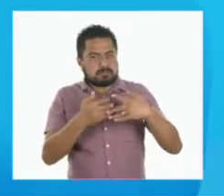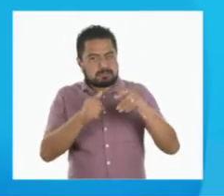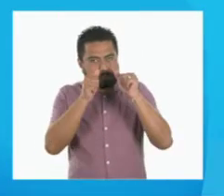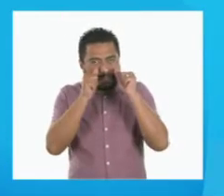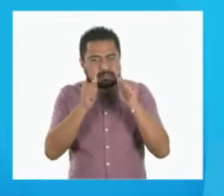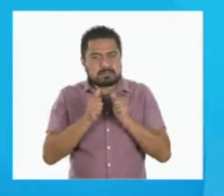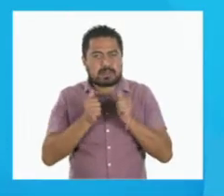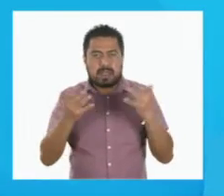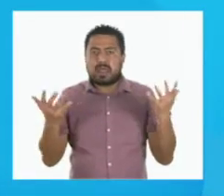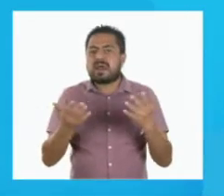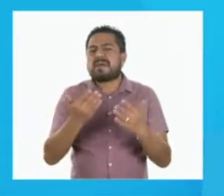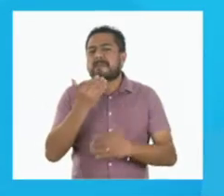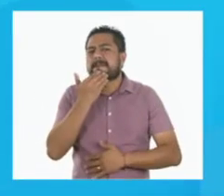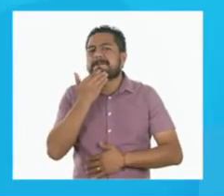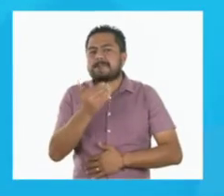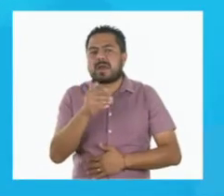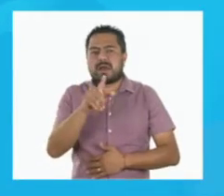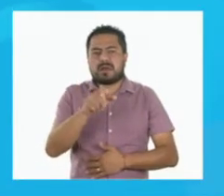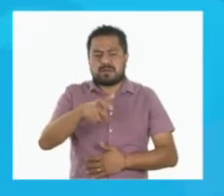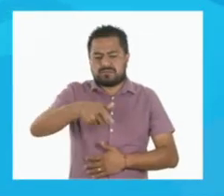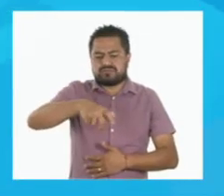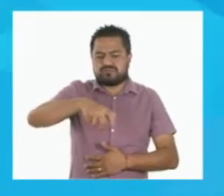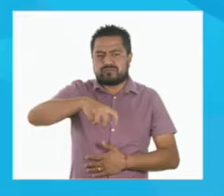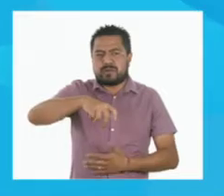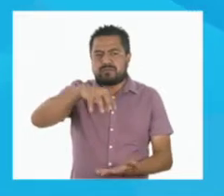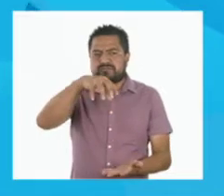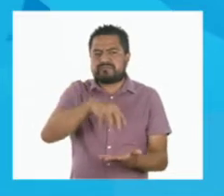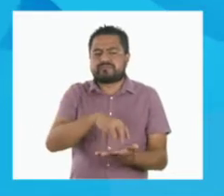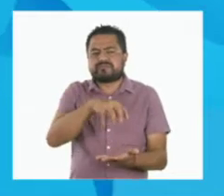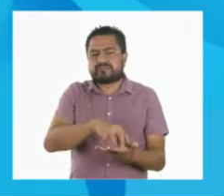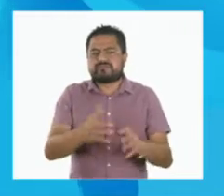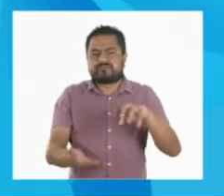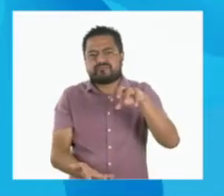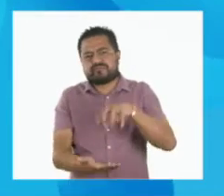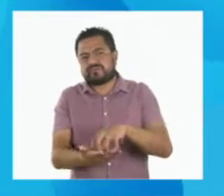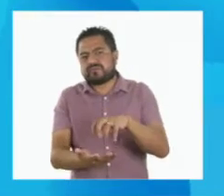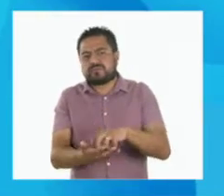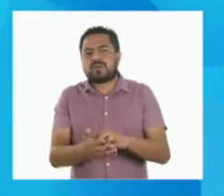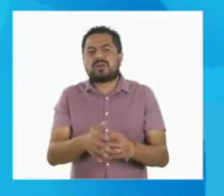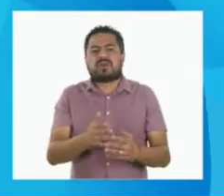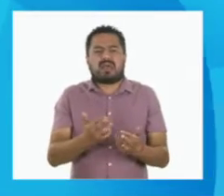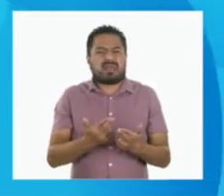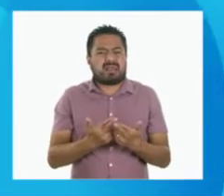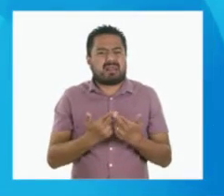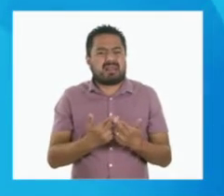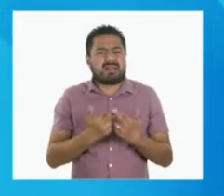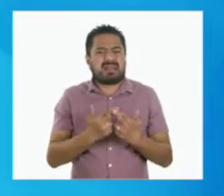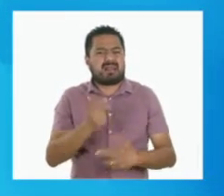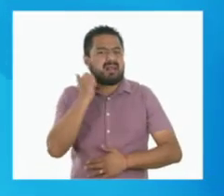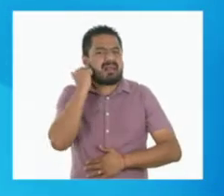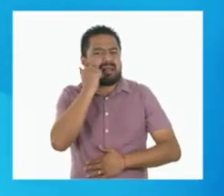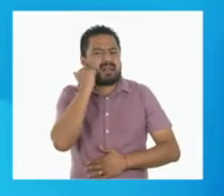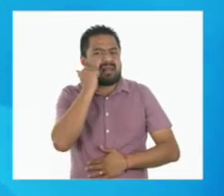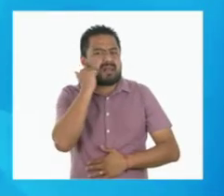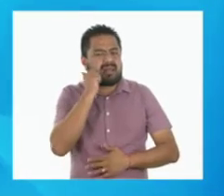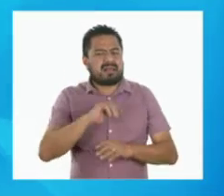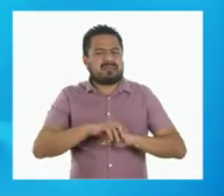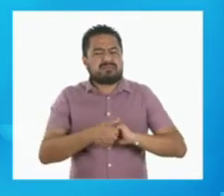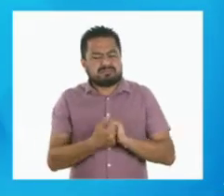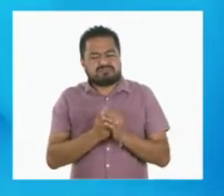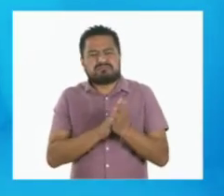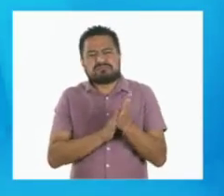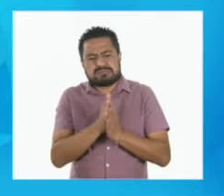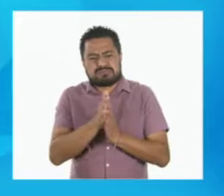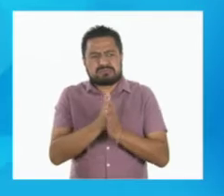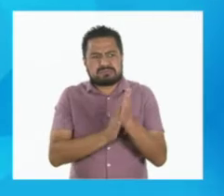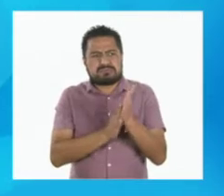hacerlo correctamente. Moja tus manos. Usa suficiente jabón. Frota tus palmas una